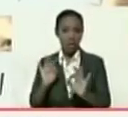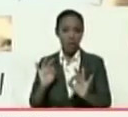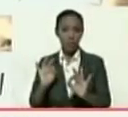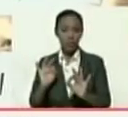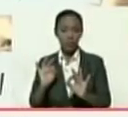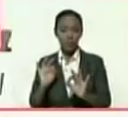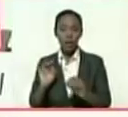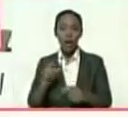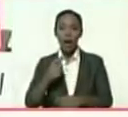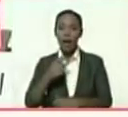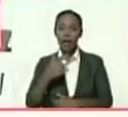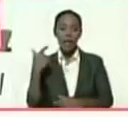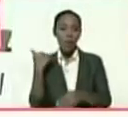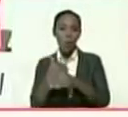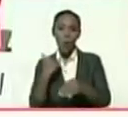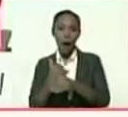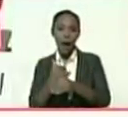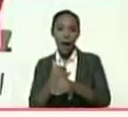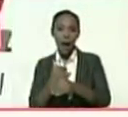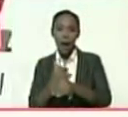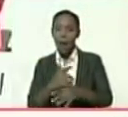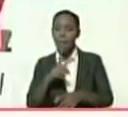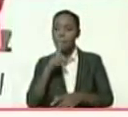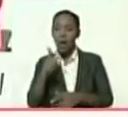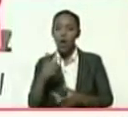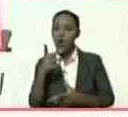su responsabilidad, son cobardes, muy cobardes.